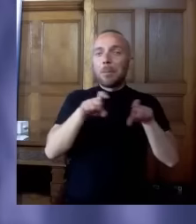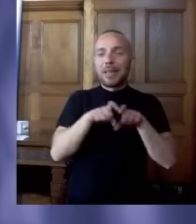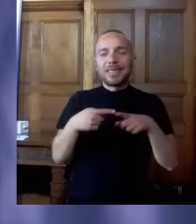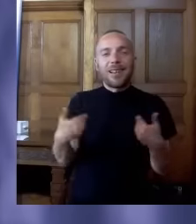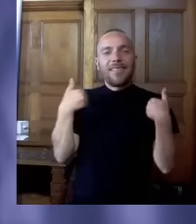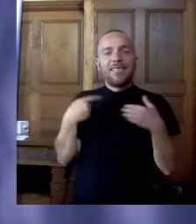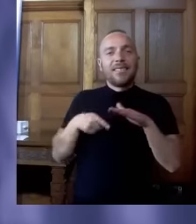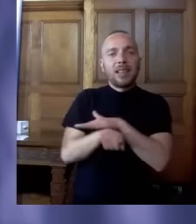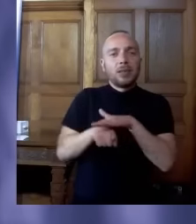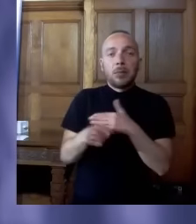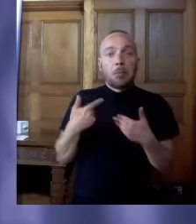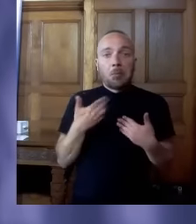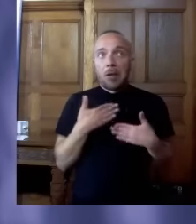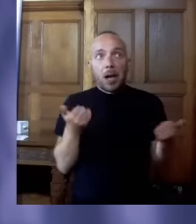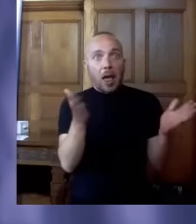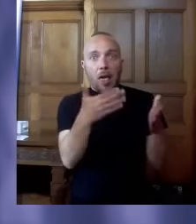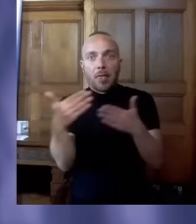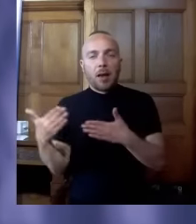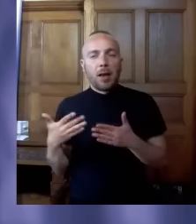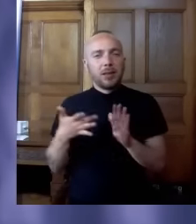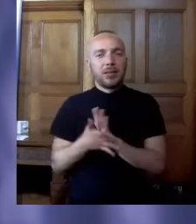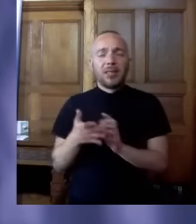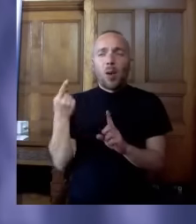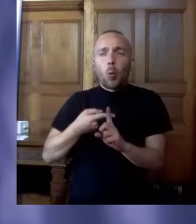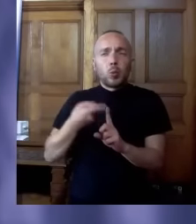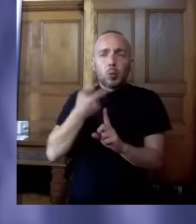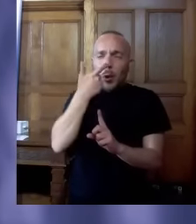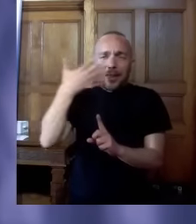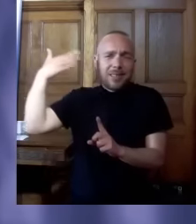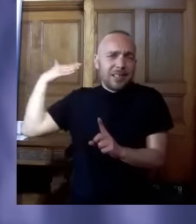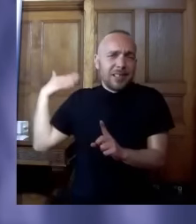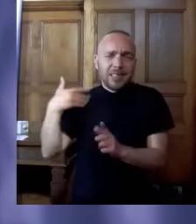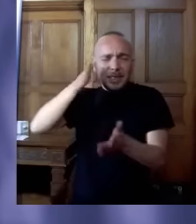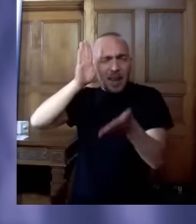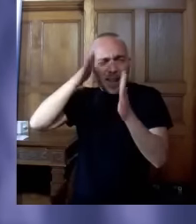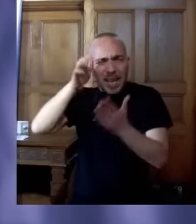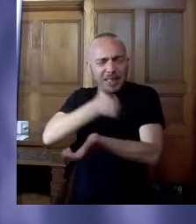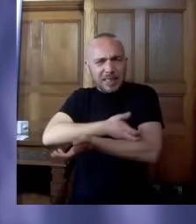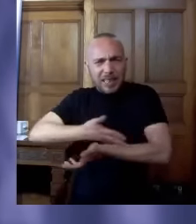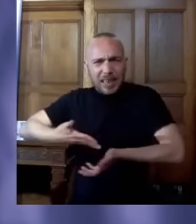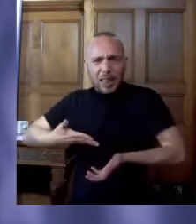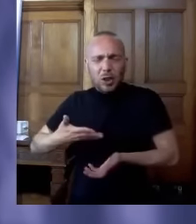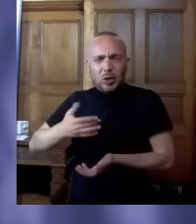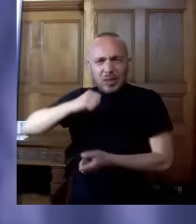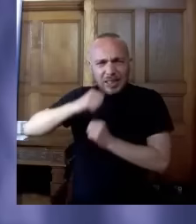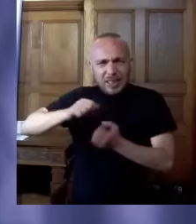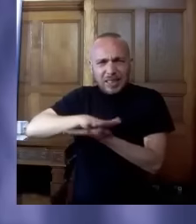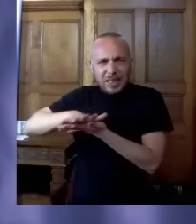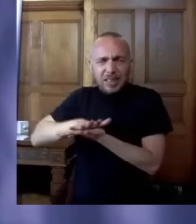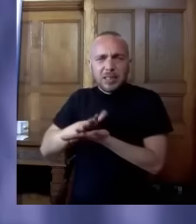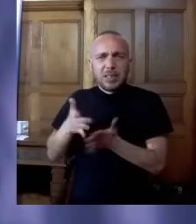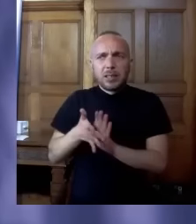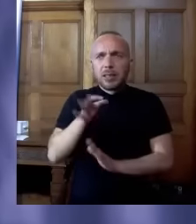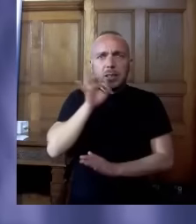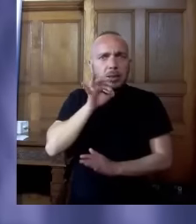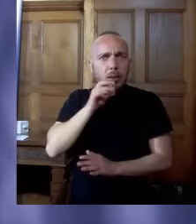lo tanto eso eso es un eso es un uso atávico salvaje sangriento que no entra en las coordenadas del siglo